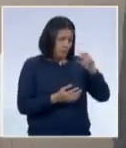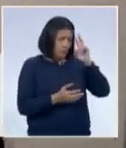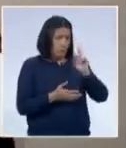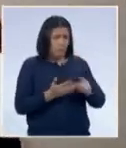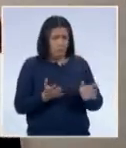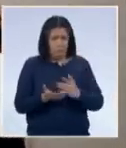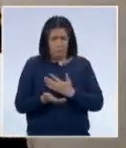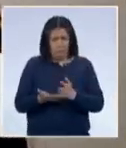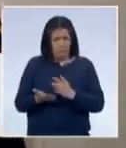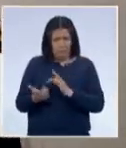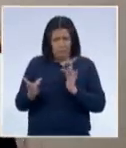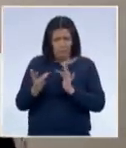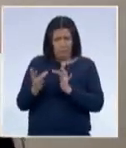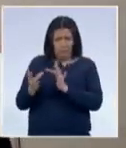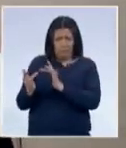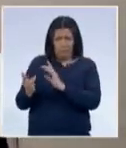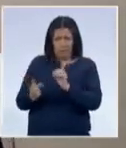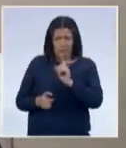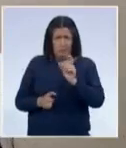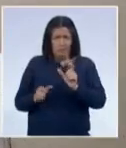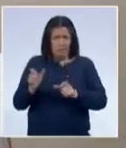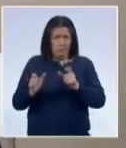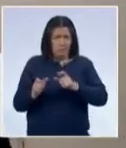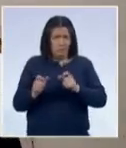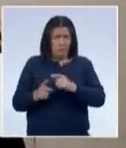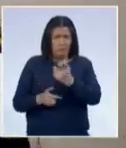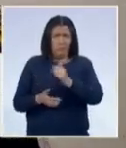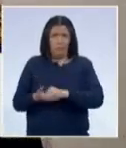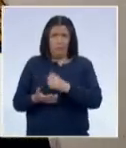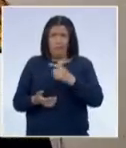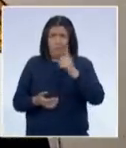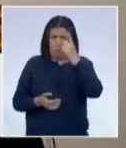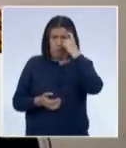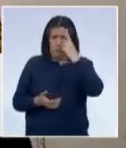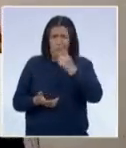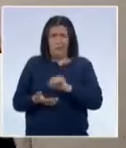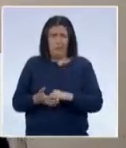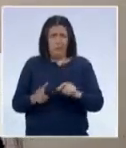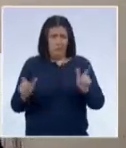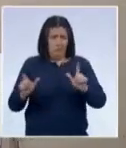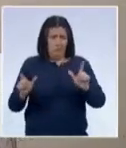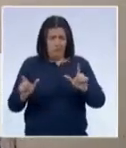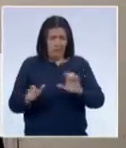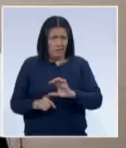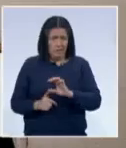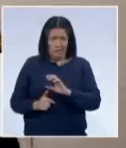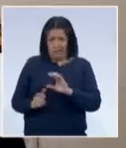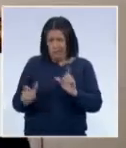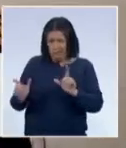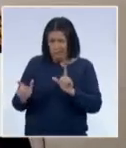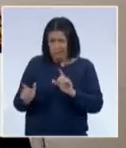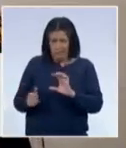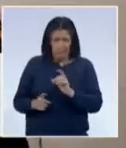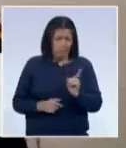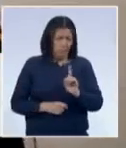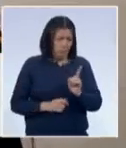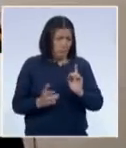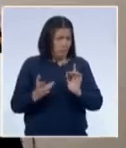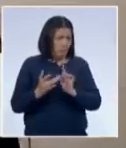vínculos con gente de poder ya sea de cargos políticos o de canales de televisión como se ha insinuado